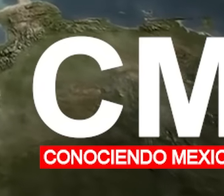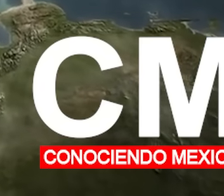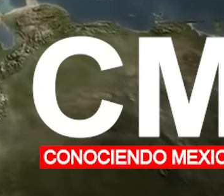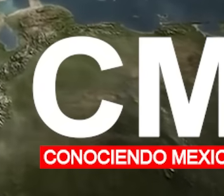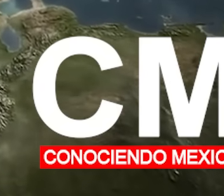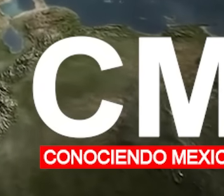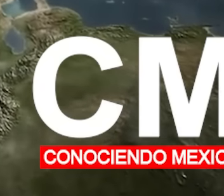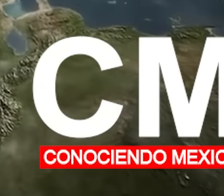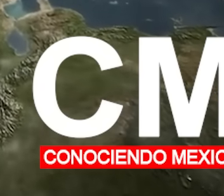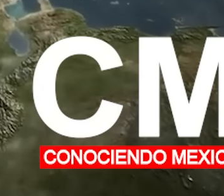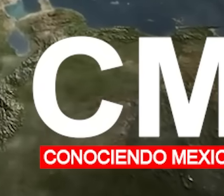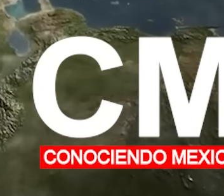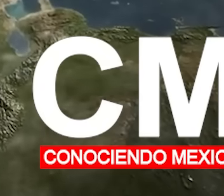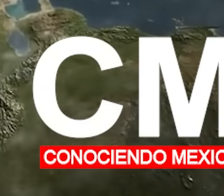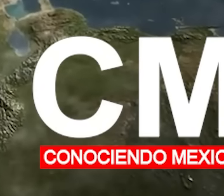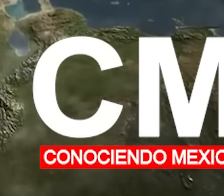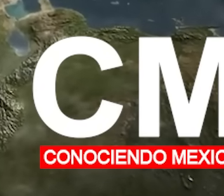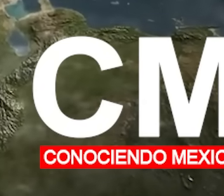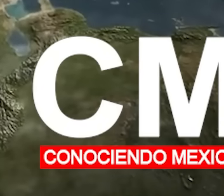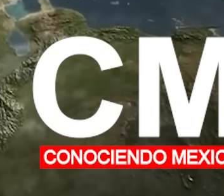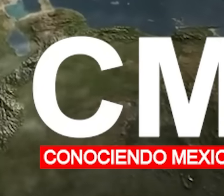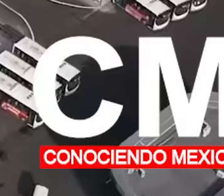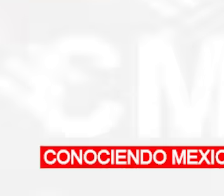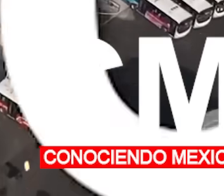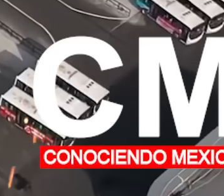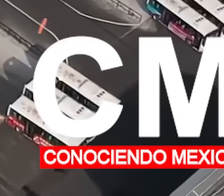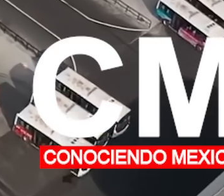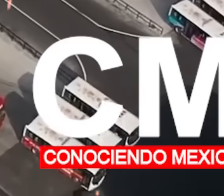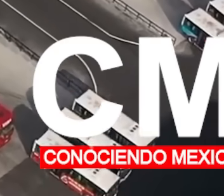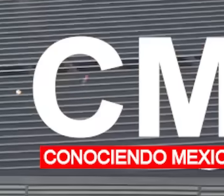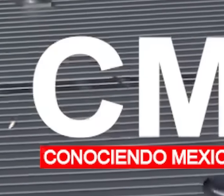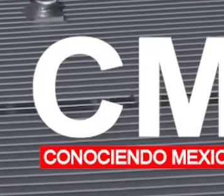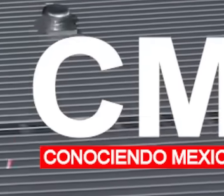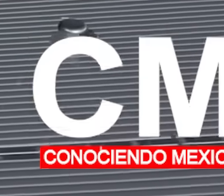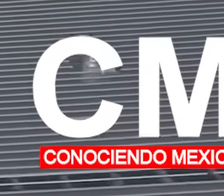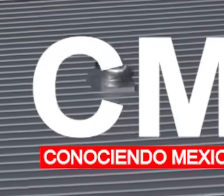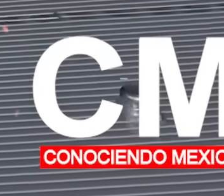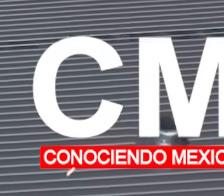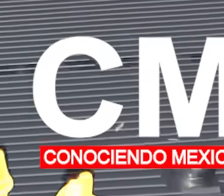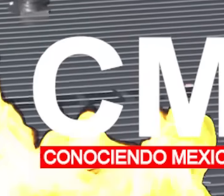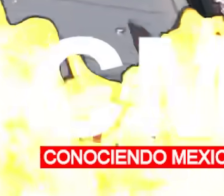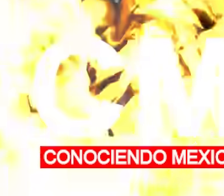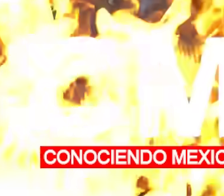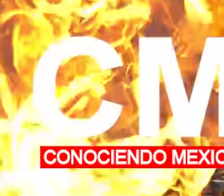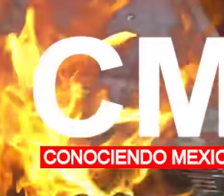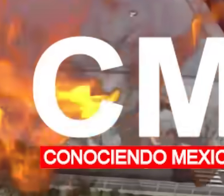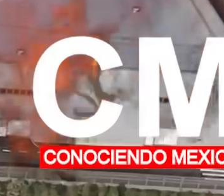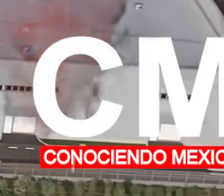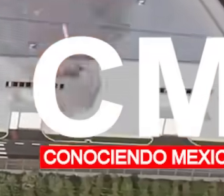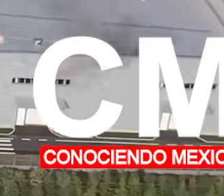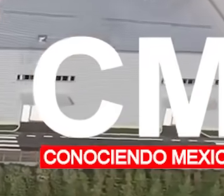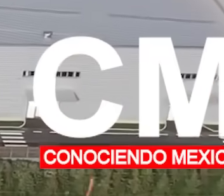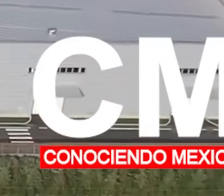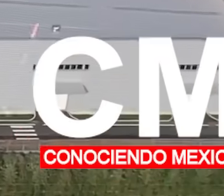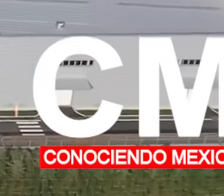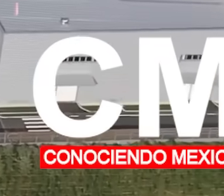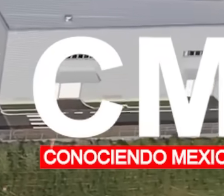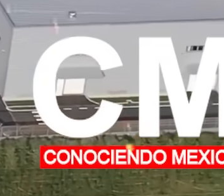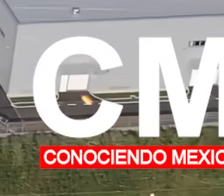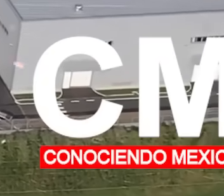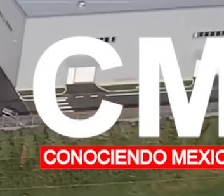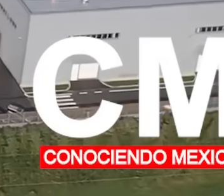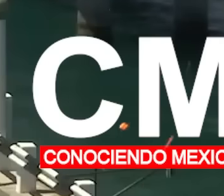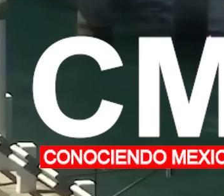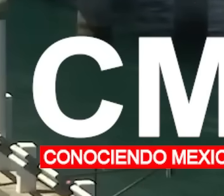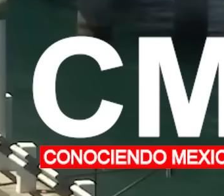el bienestar que serán construidos en Yucatán. Este nuevo megaproyecto consta de dos parques industriales que se establecerán en las ciudades